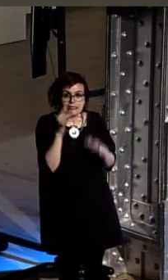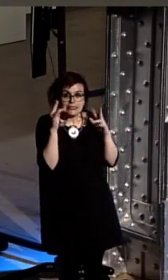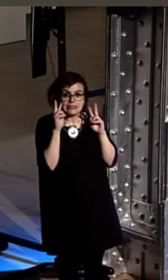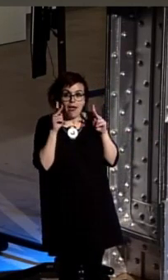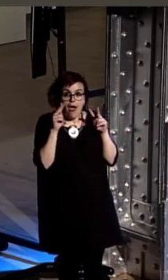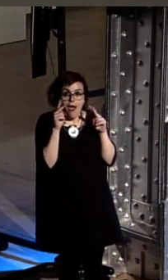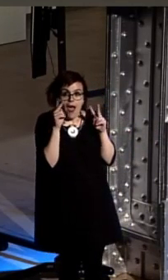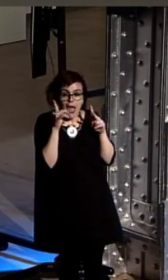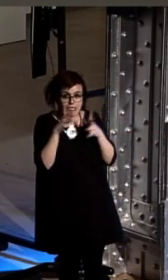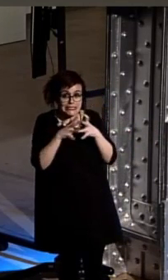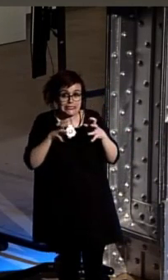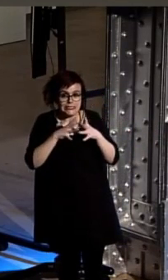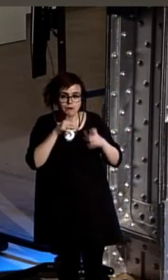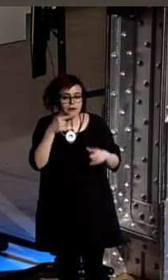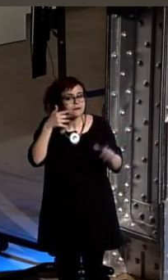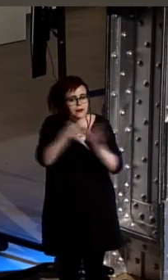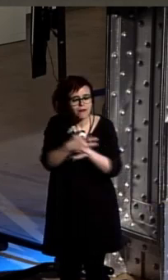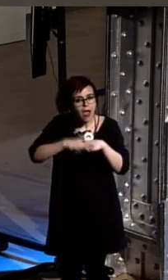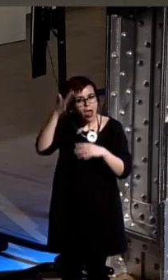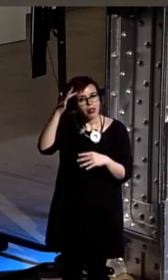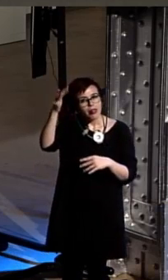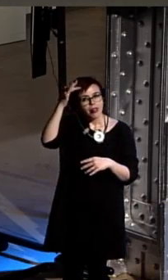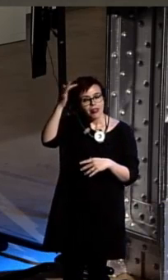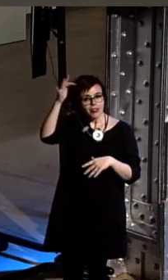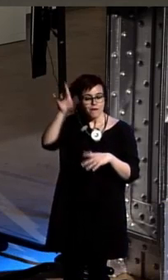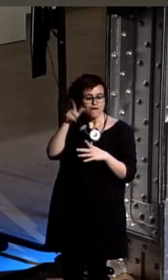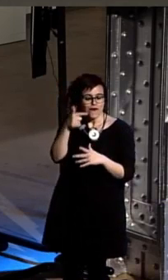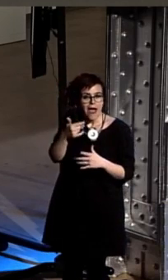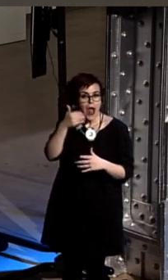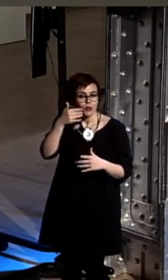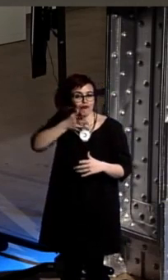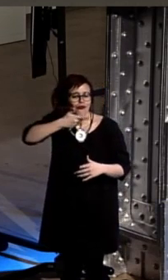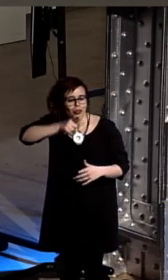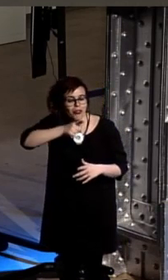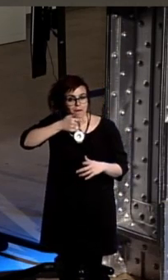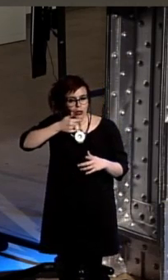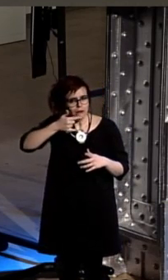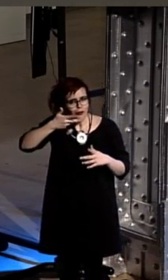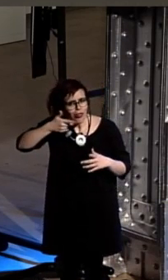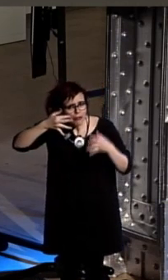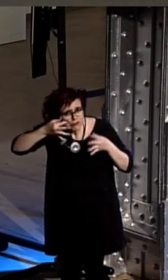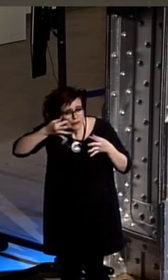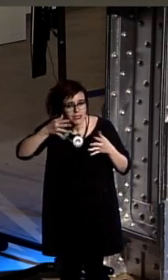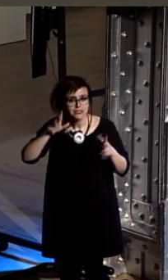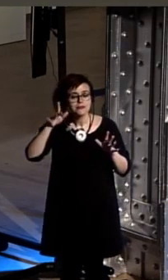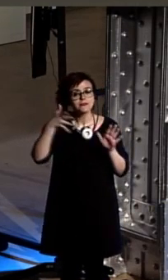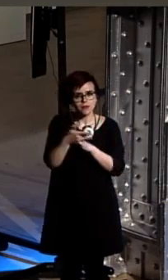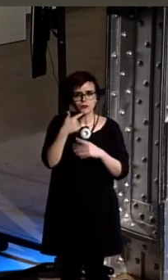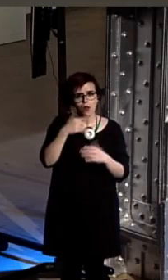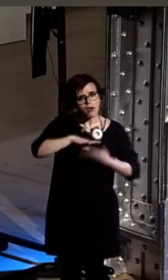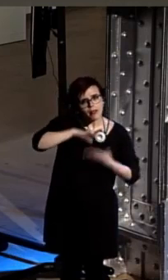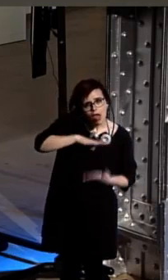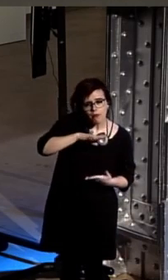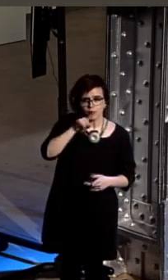uno tiene la capacidad de generar ficción esencialmente sobre la nada. Eso es parte, es la virtud, pero también